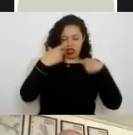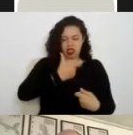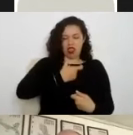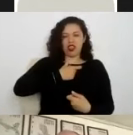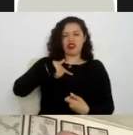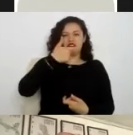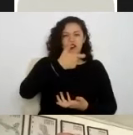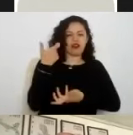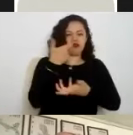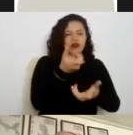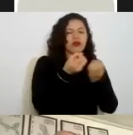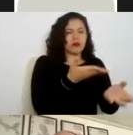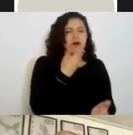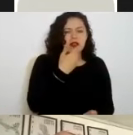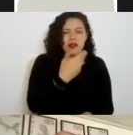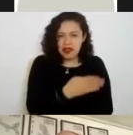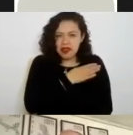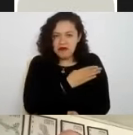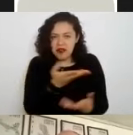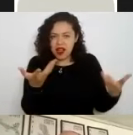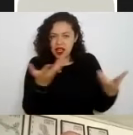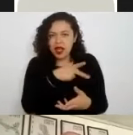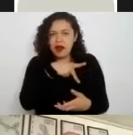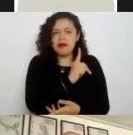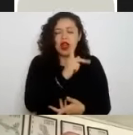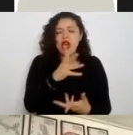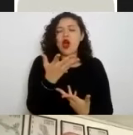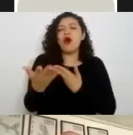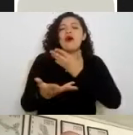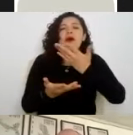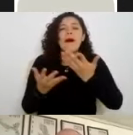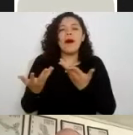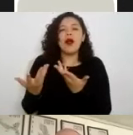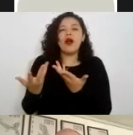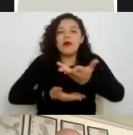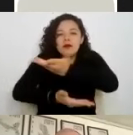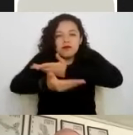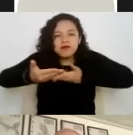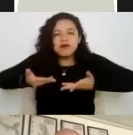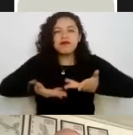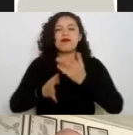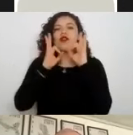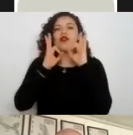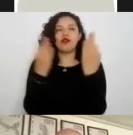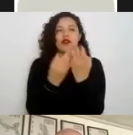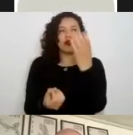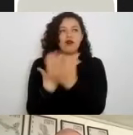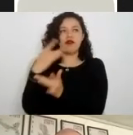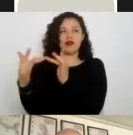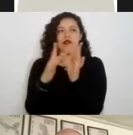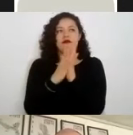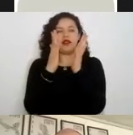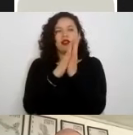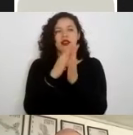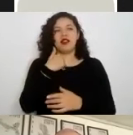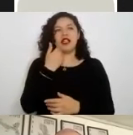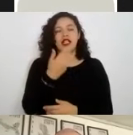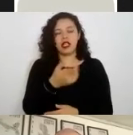que está muy bien, qué bueno que lo hagan, pero pues también cómo se involucran y cómo buscan generar más valor, ¿no? Entonces, pues bueno, este es un claro